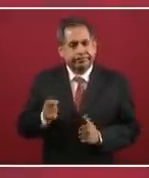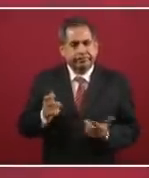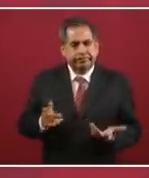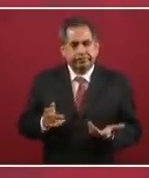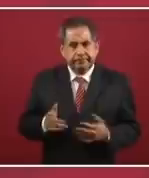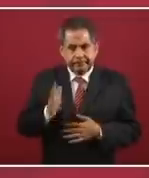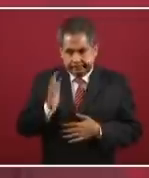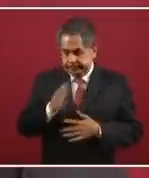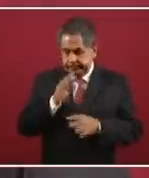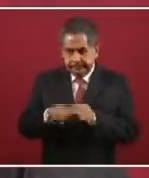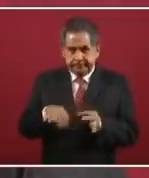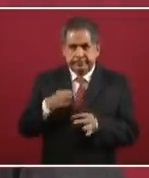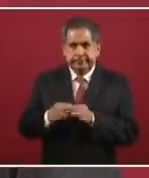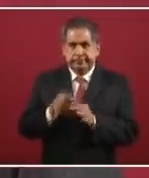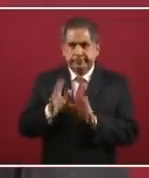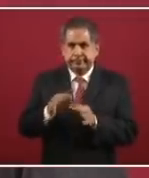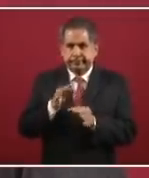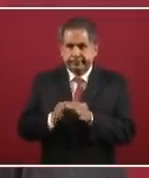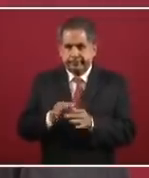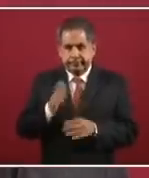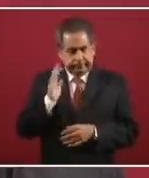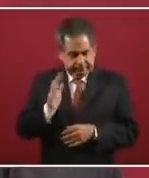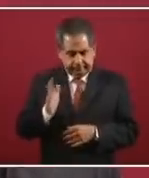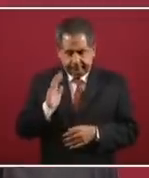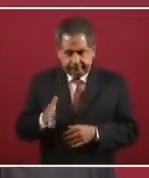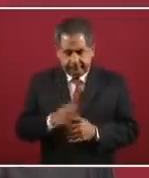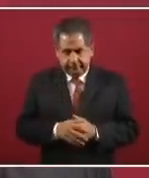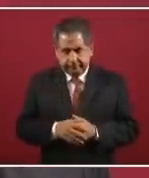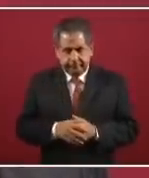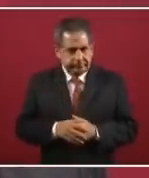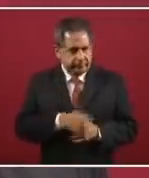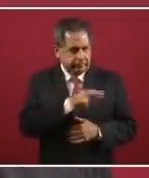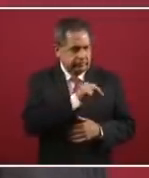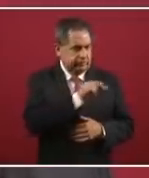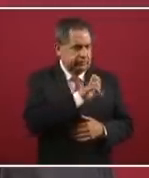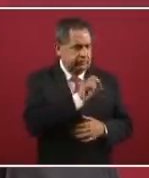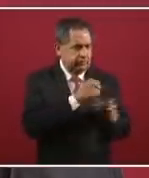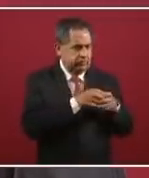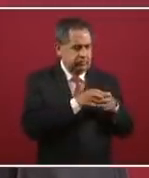ya estamos en la época post-neoliberal.